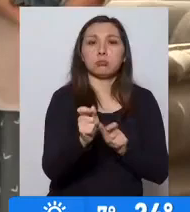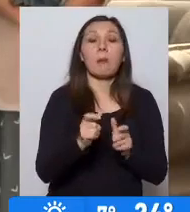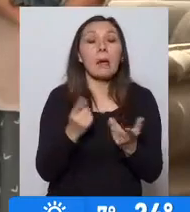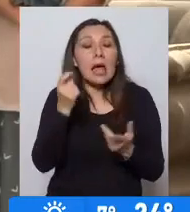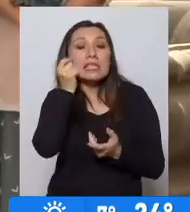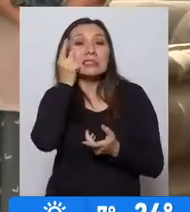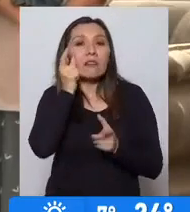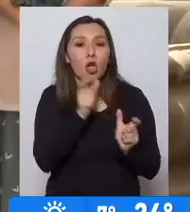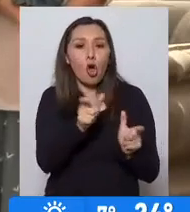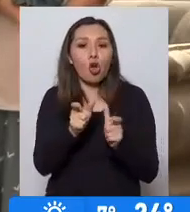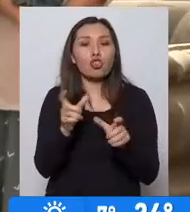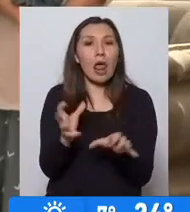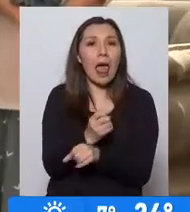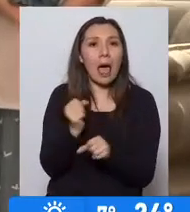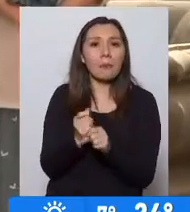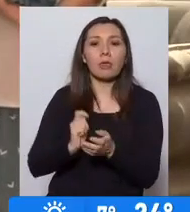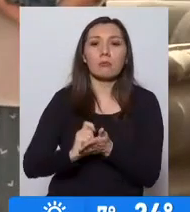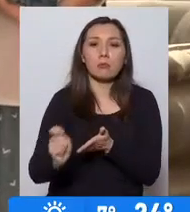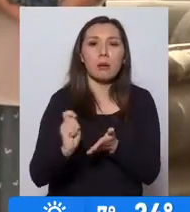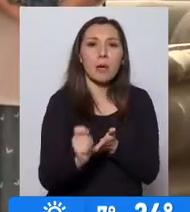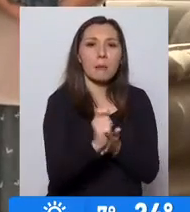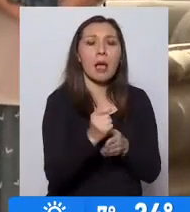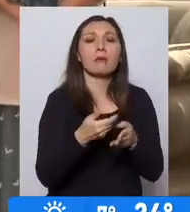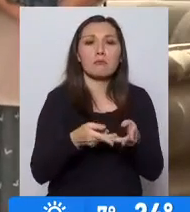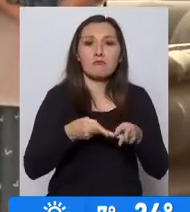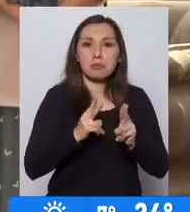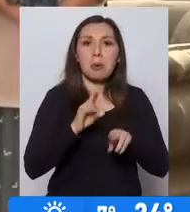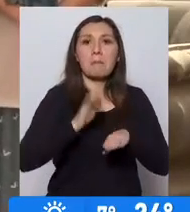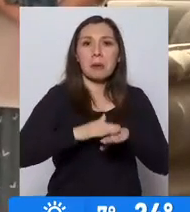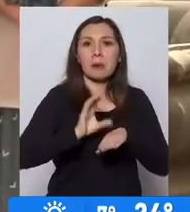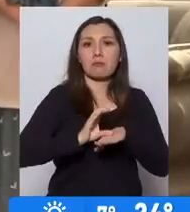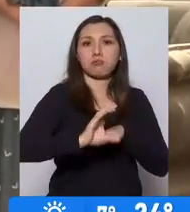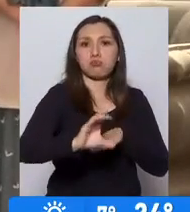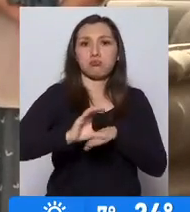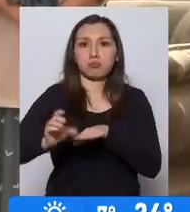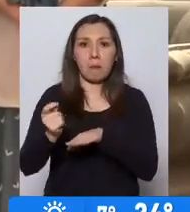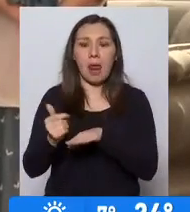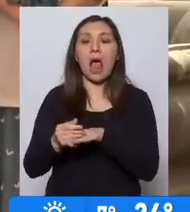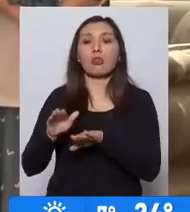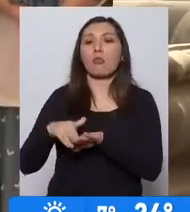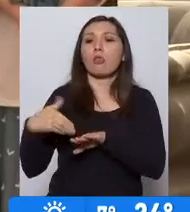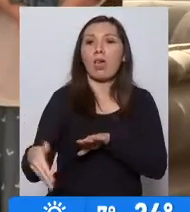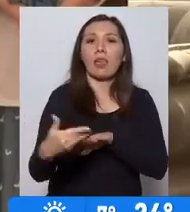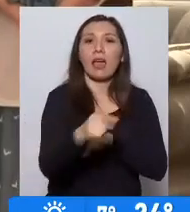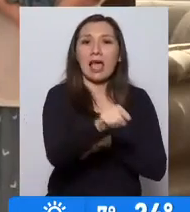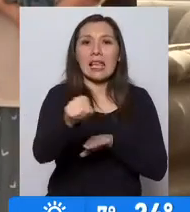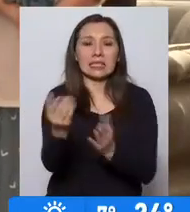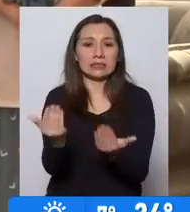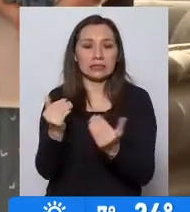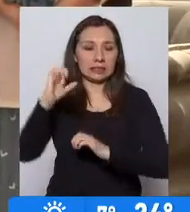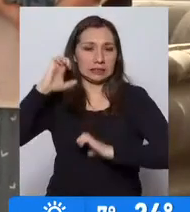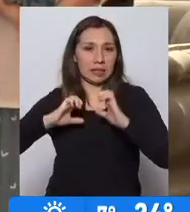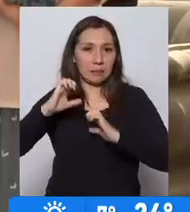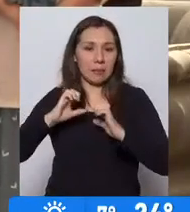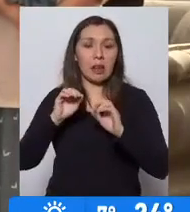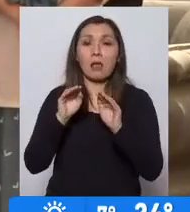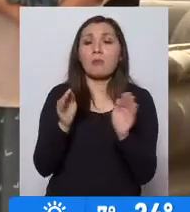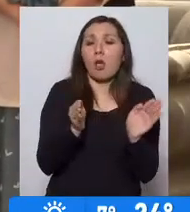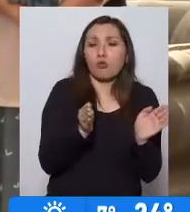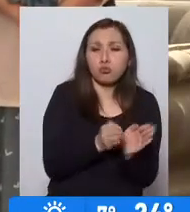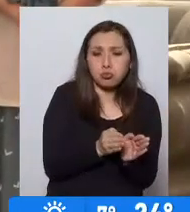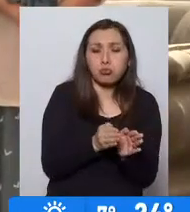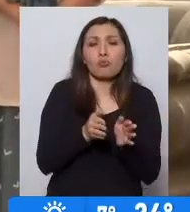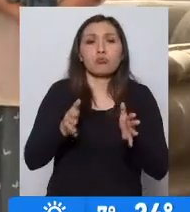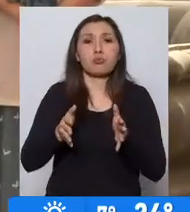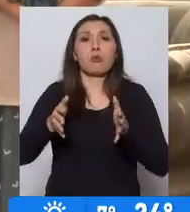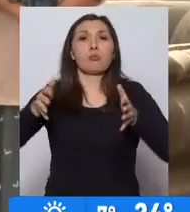control de la rapidez con que estos créditos llegan a donde se necesitan, que son las micro,